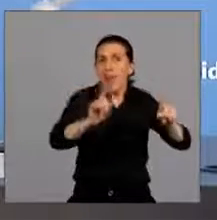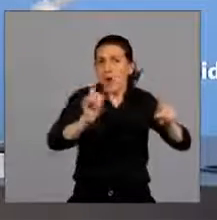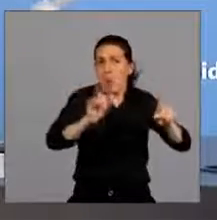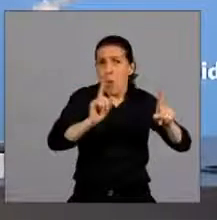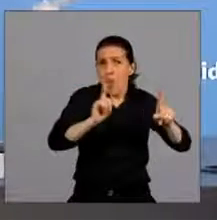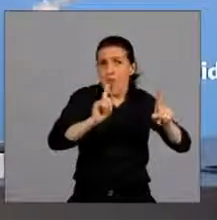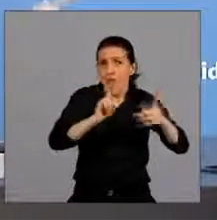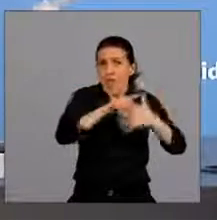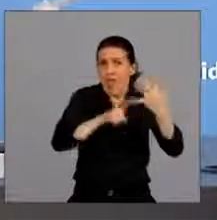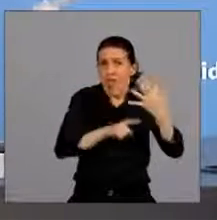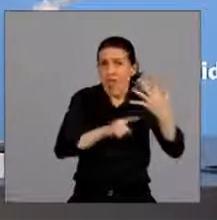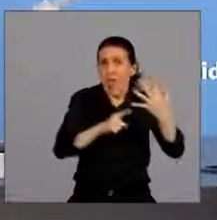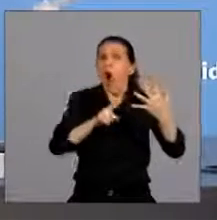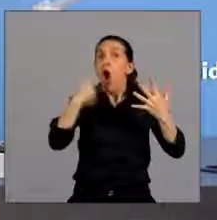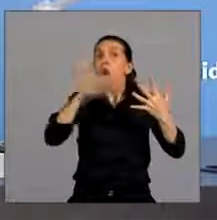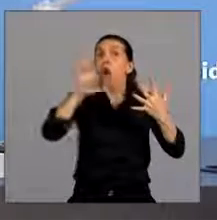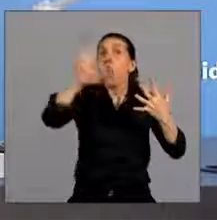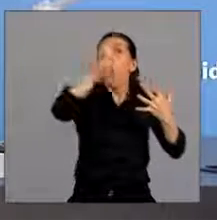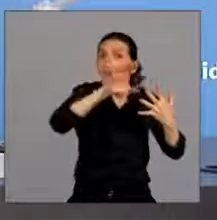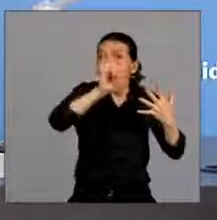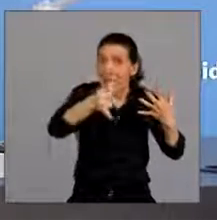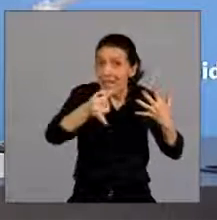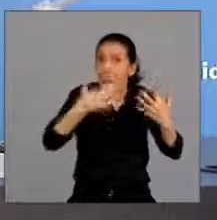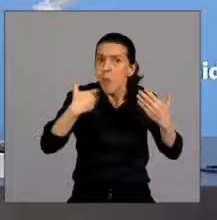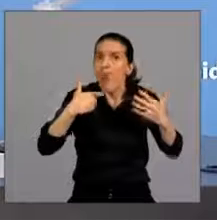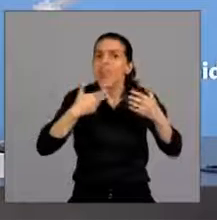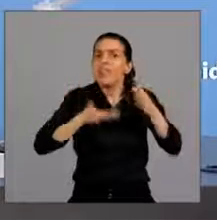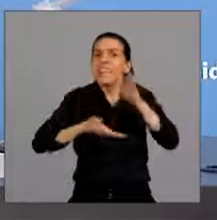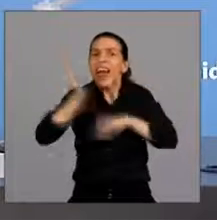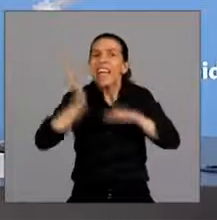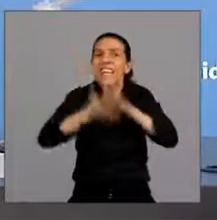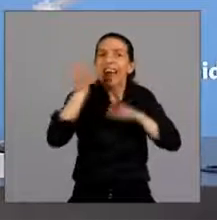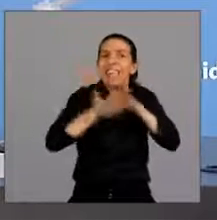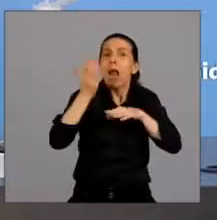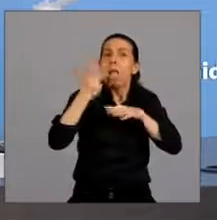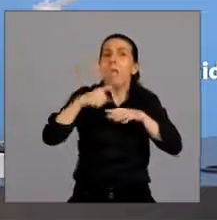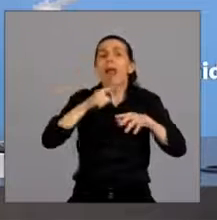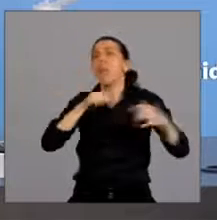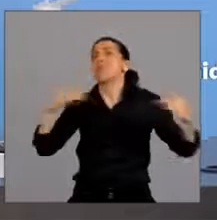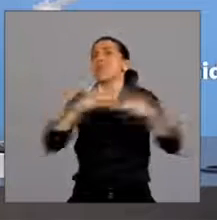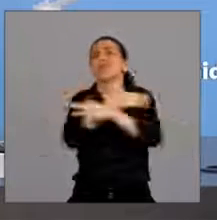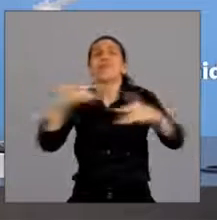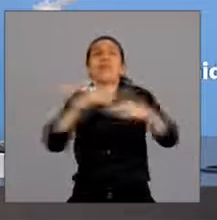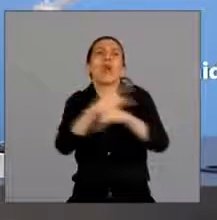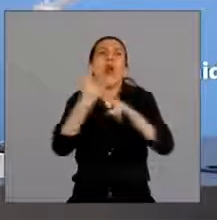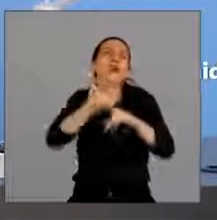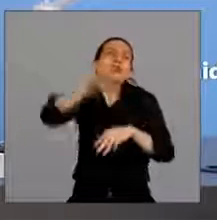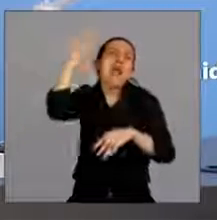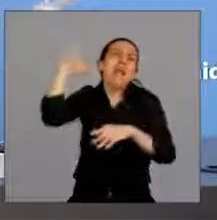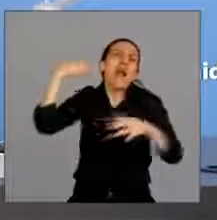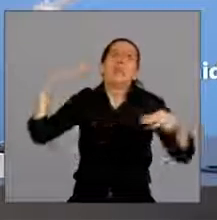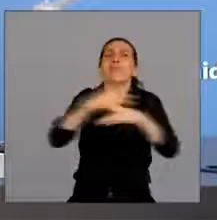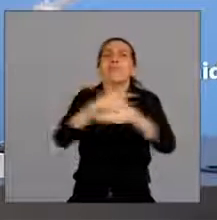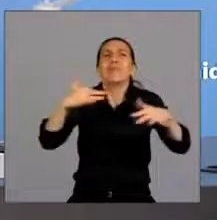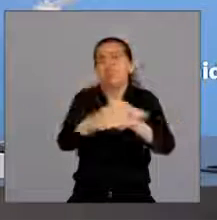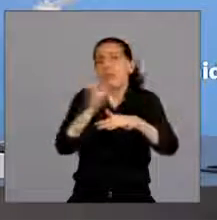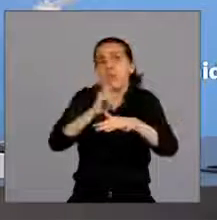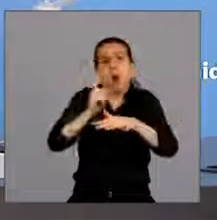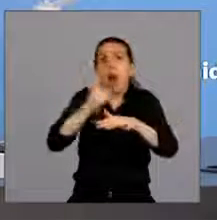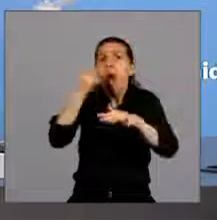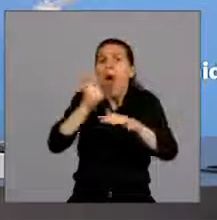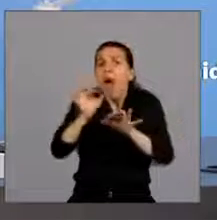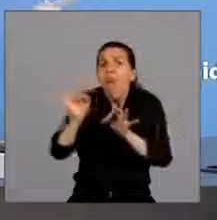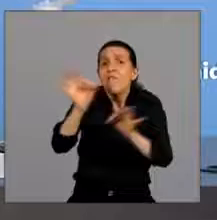más, pero abrirse no significa volver a la plena normalidad, porque el virus está